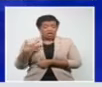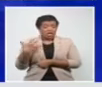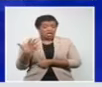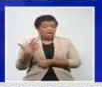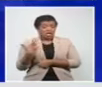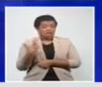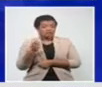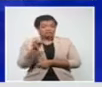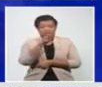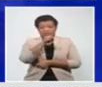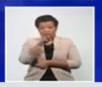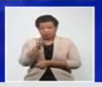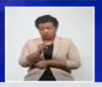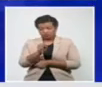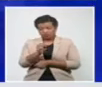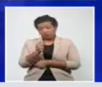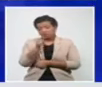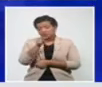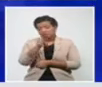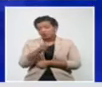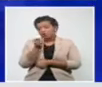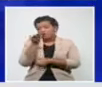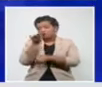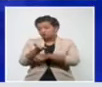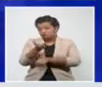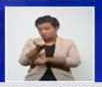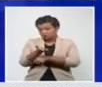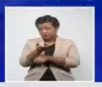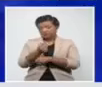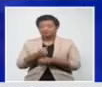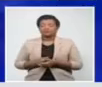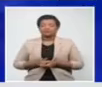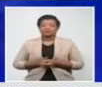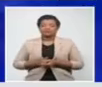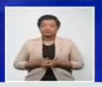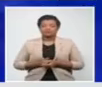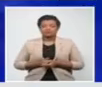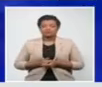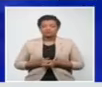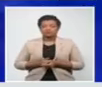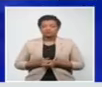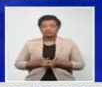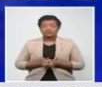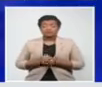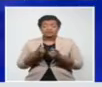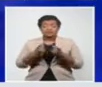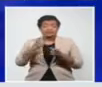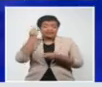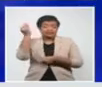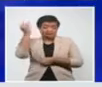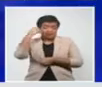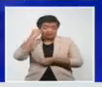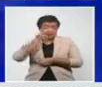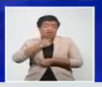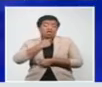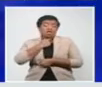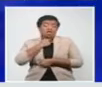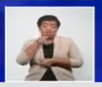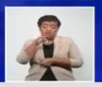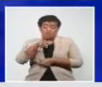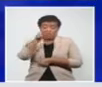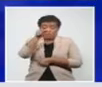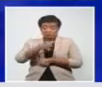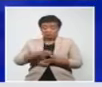una solicitud, no como tal una queja, sino una solicitud de saber si una persona que tiene un